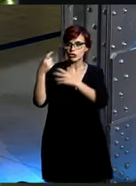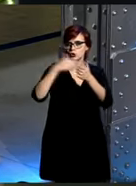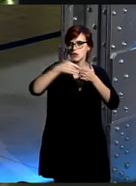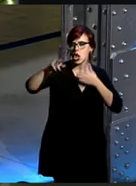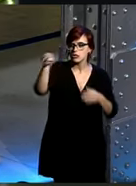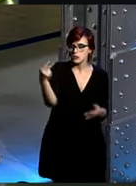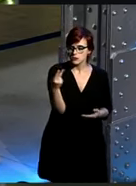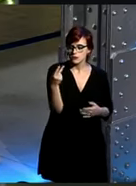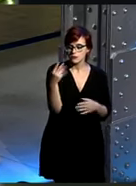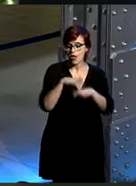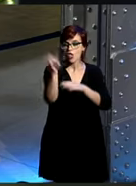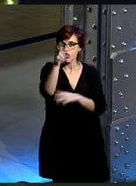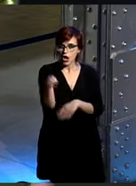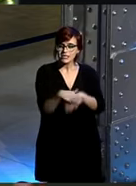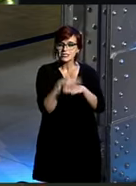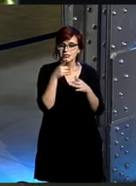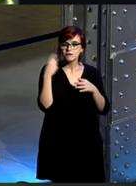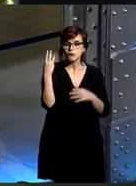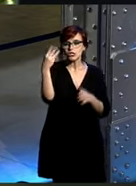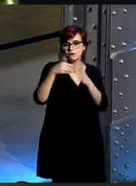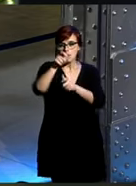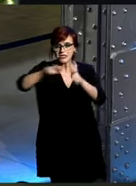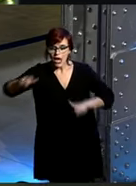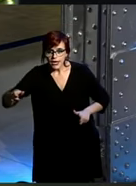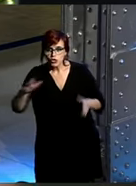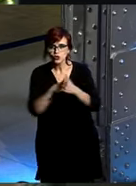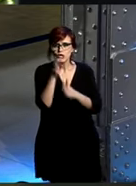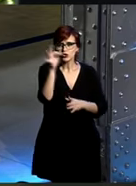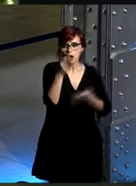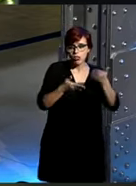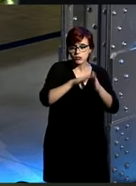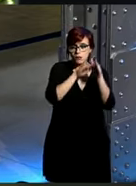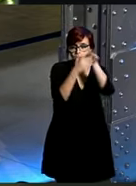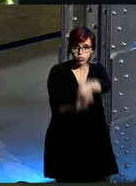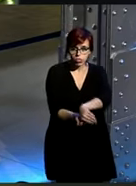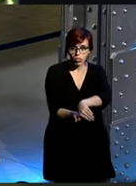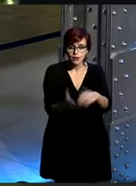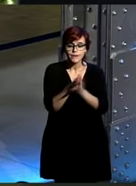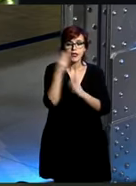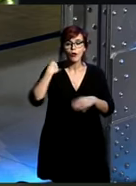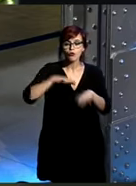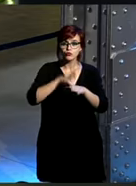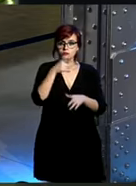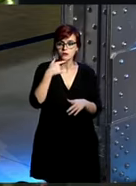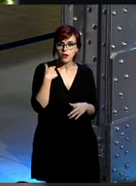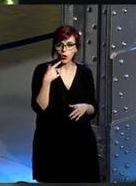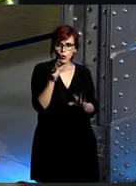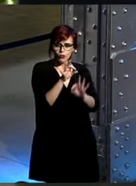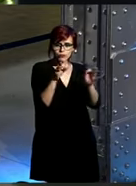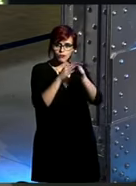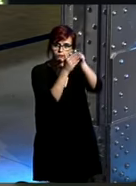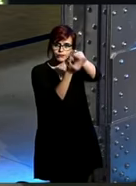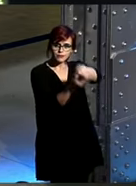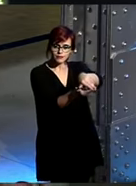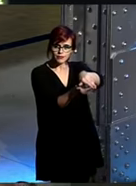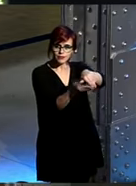Es un barco de 100.000 toneladas, de 3.000 pasajeros, y queda hundido. Y hay unas fotos satelitales de Google divinas, ¿no? Porque uno tiene la